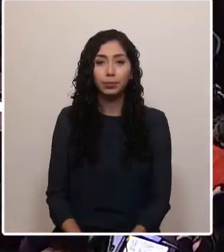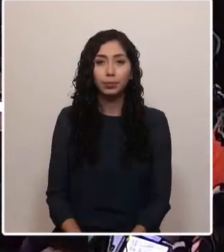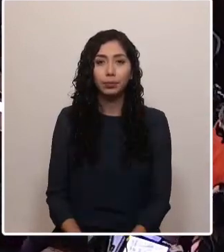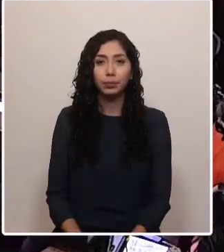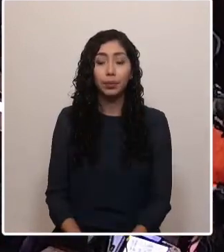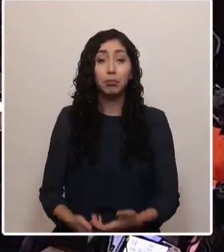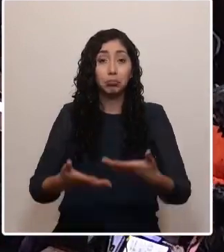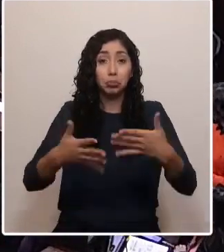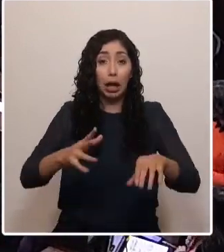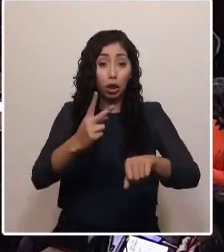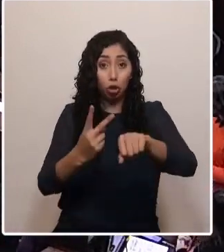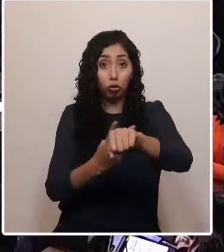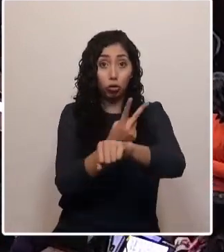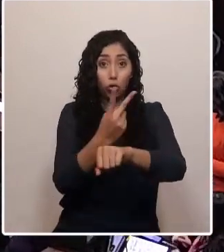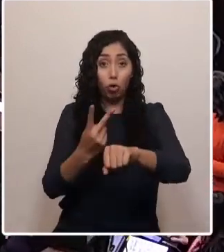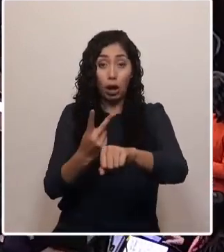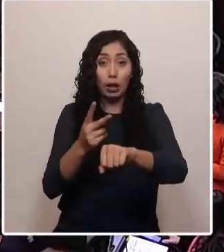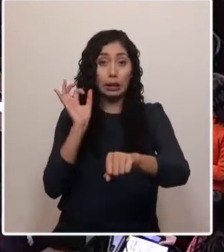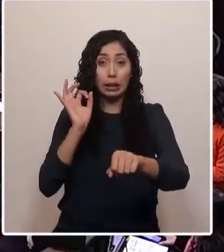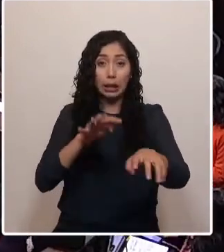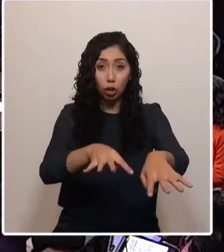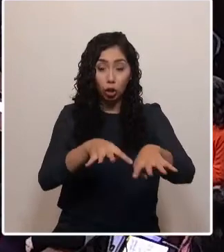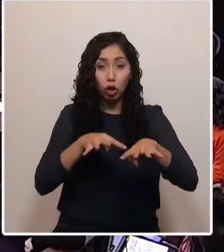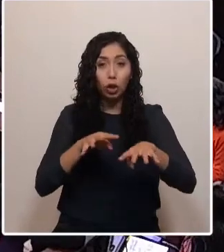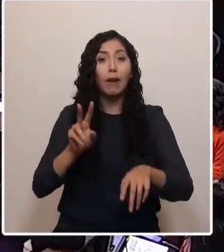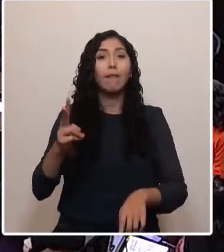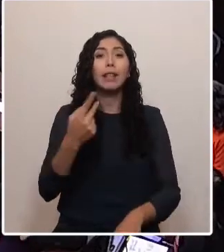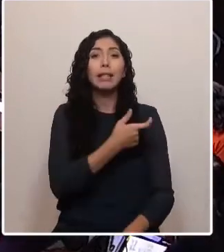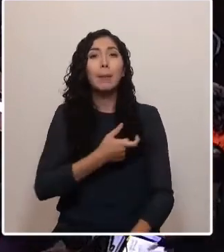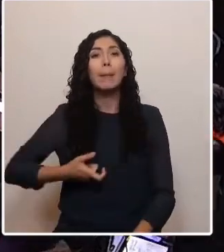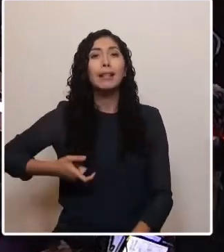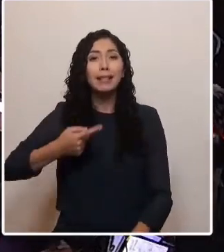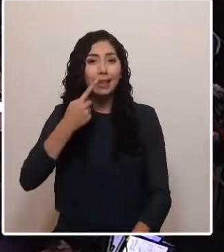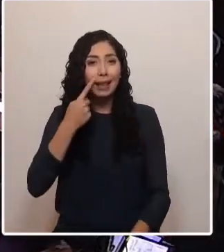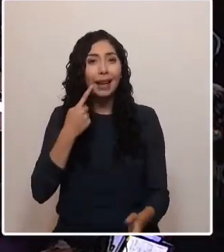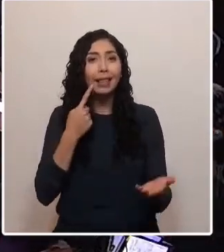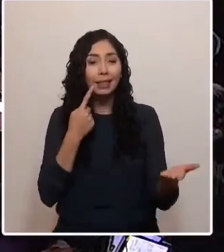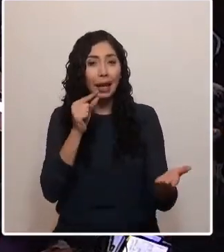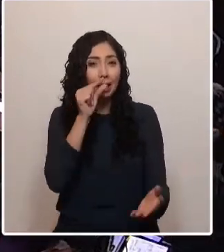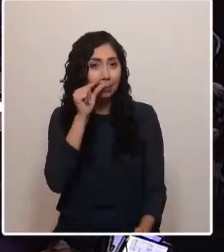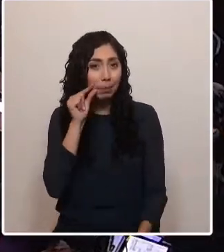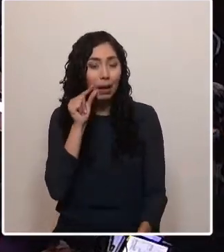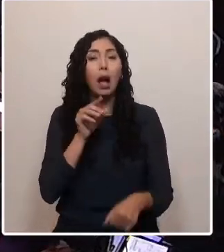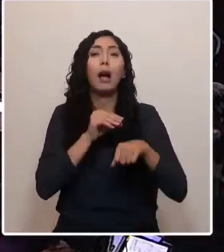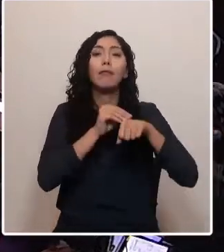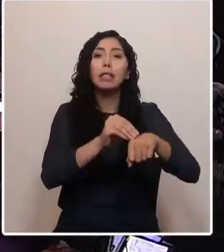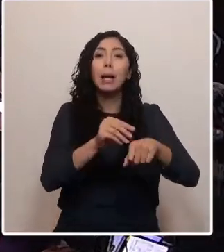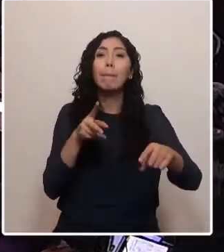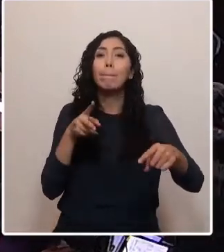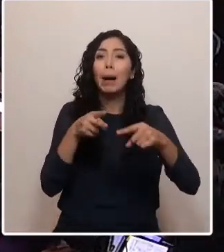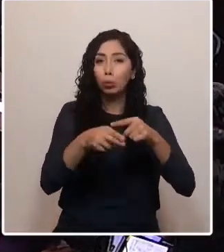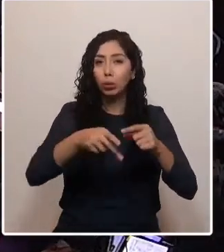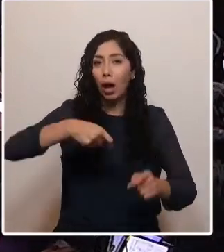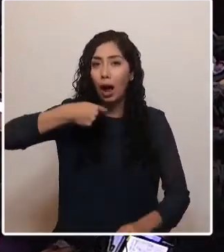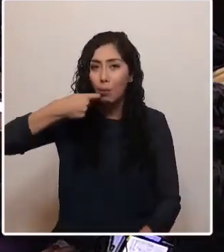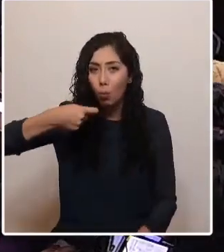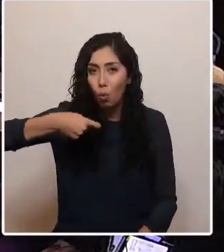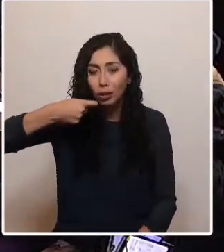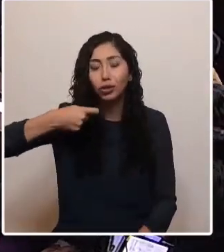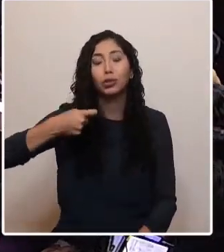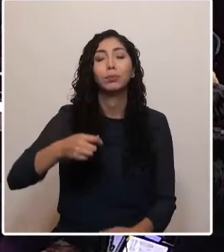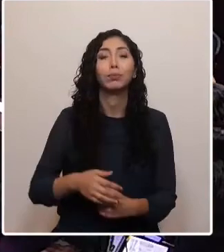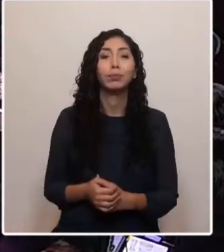Cumplidas las 2 horas de sesión, el vicepresidente de la Convención ha anunciado la pausa de almuerzo.